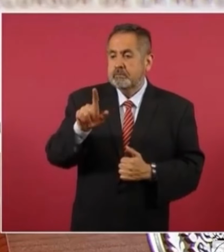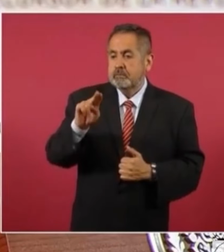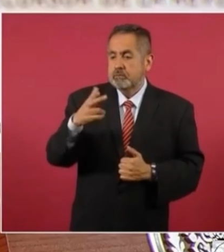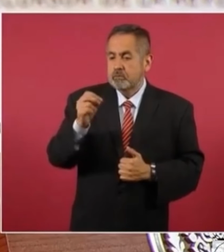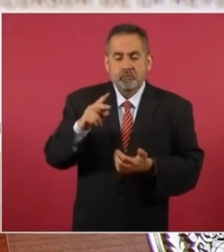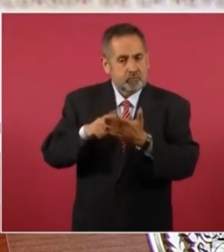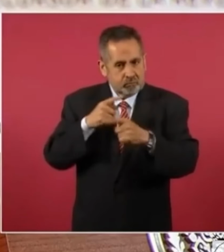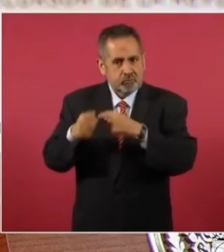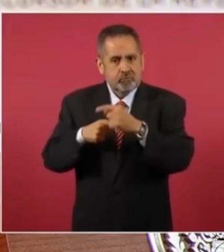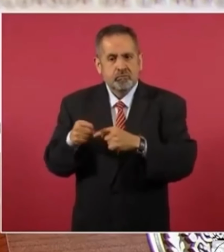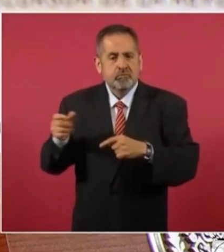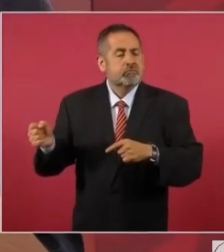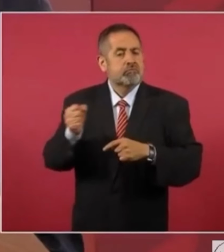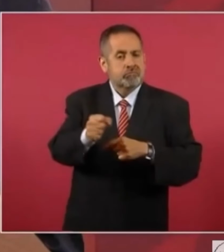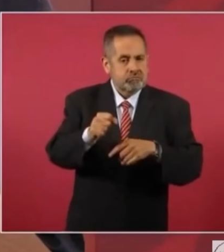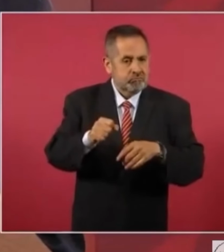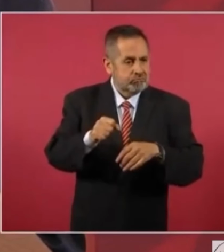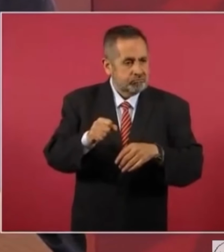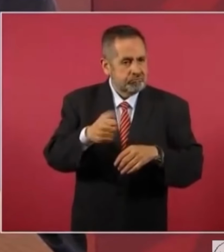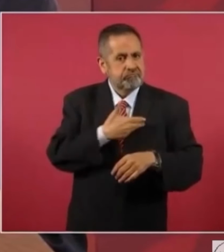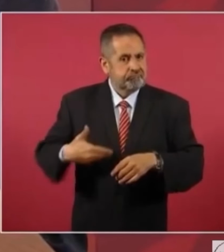nuevo.